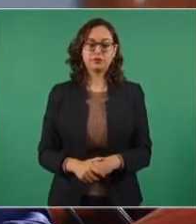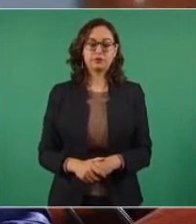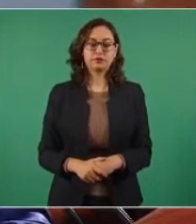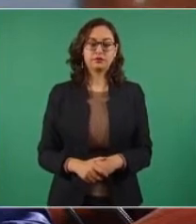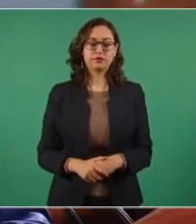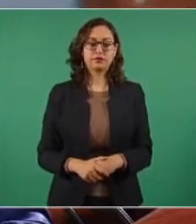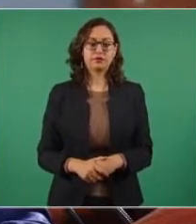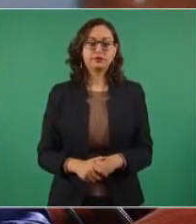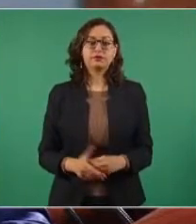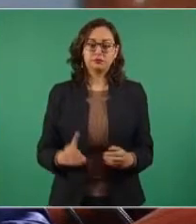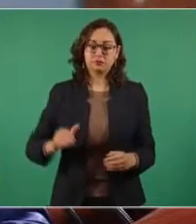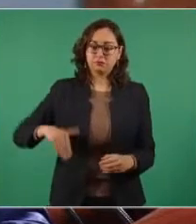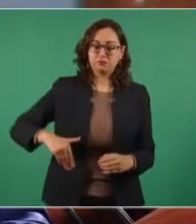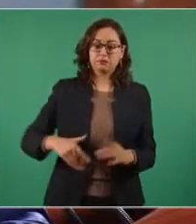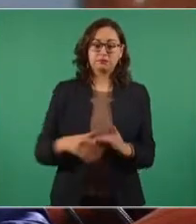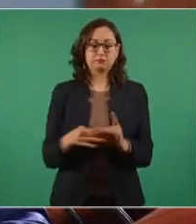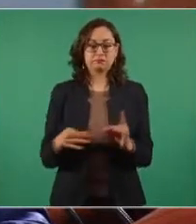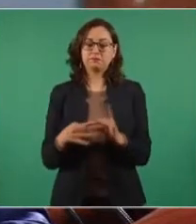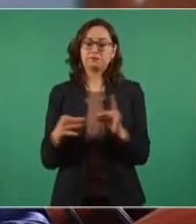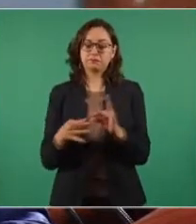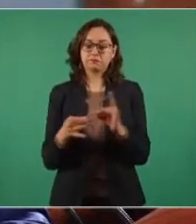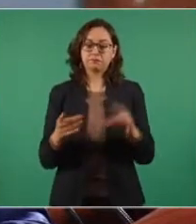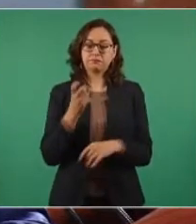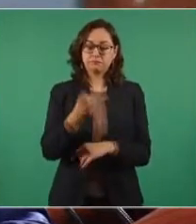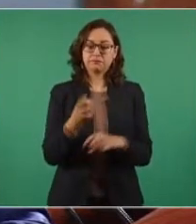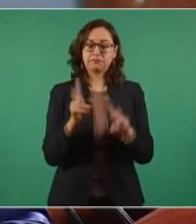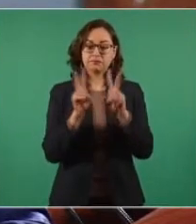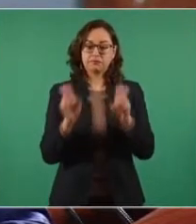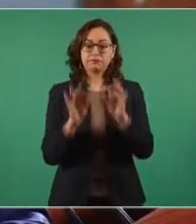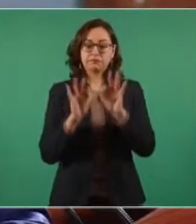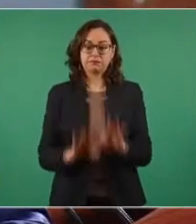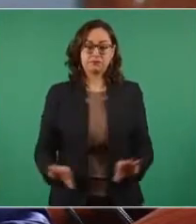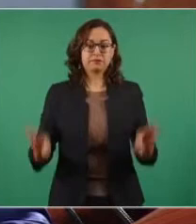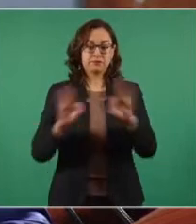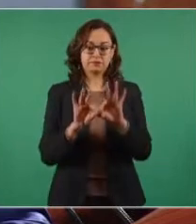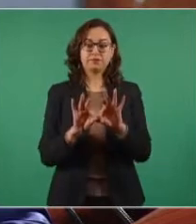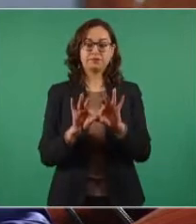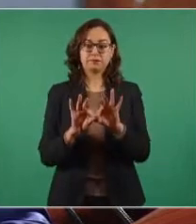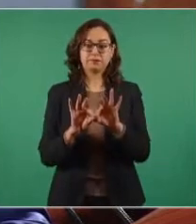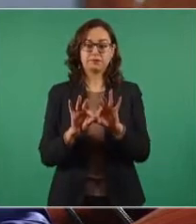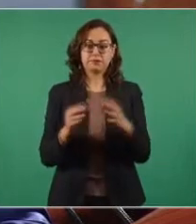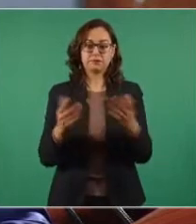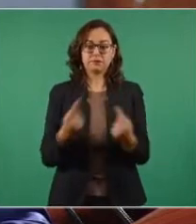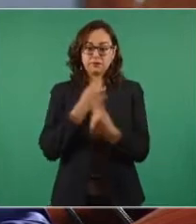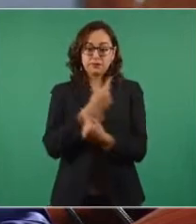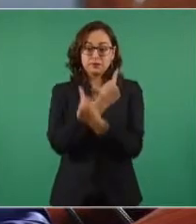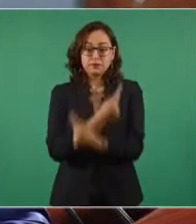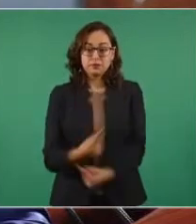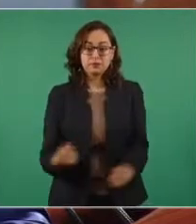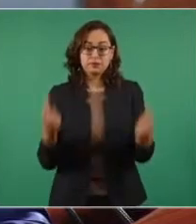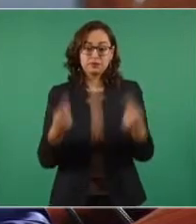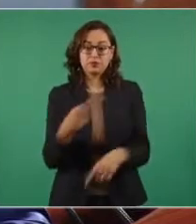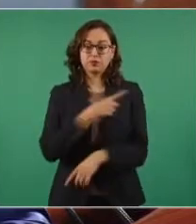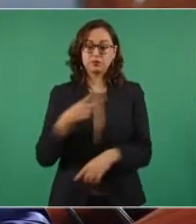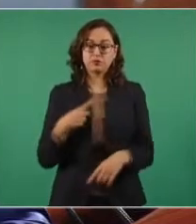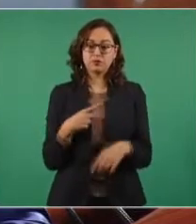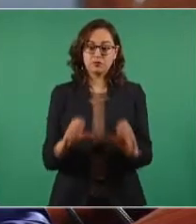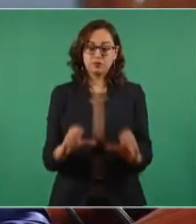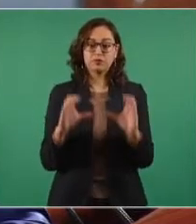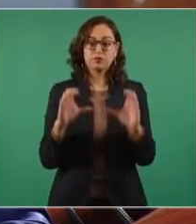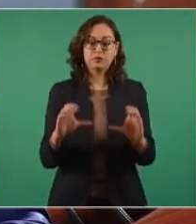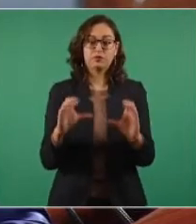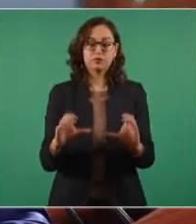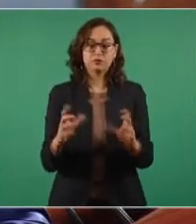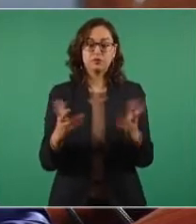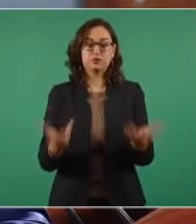que planteas te acerca del cuidado a los niños todos los